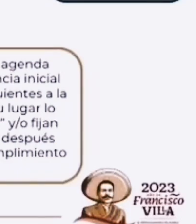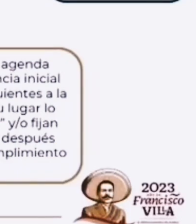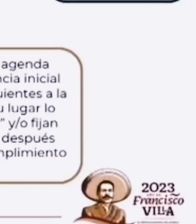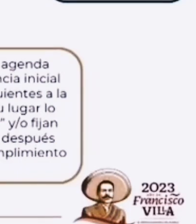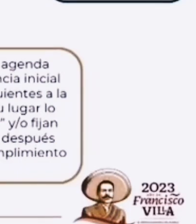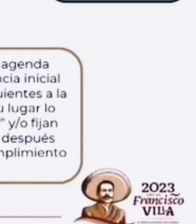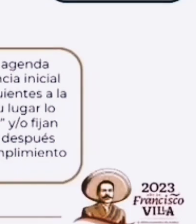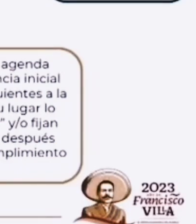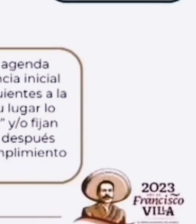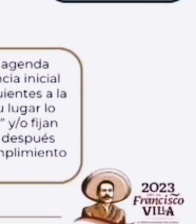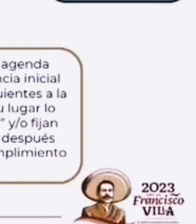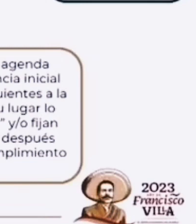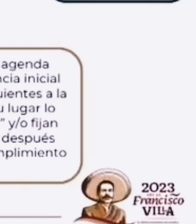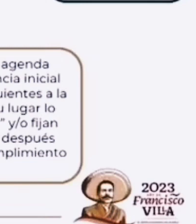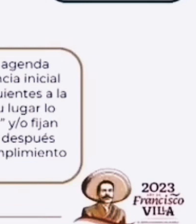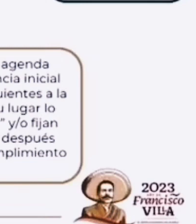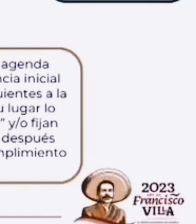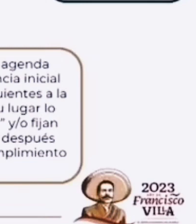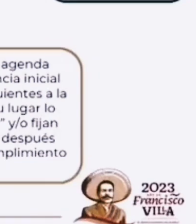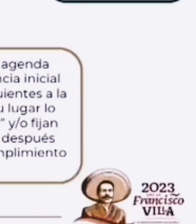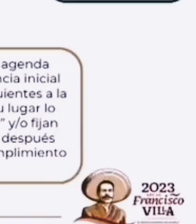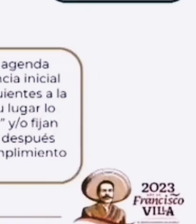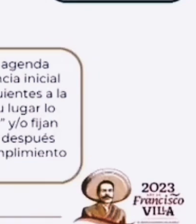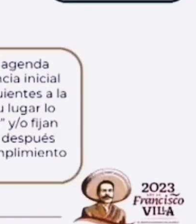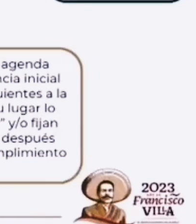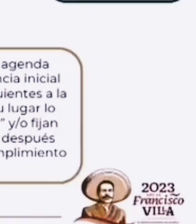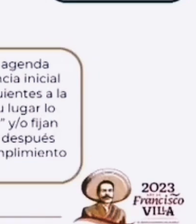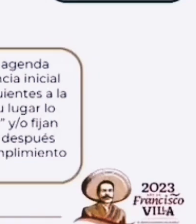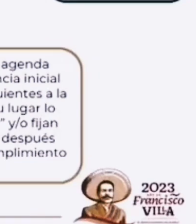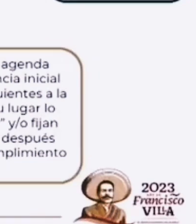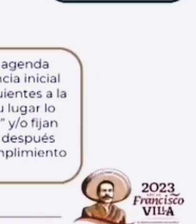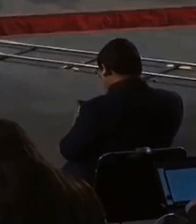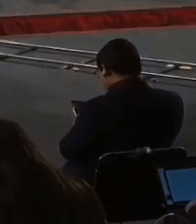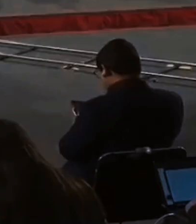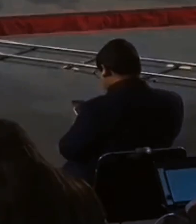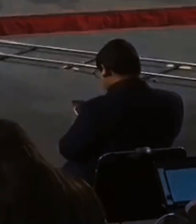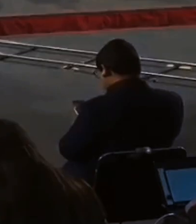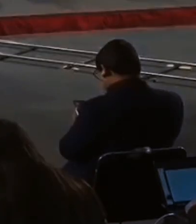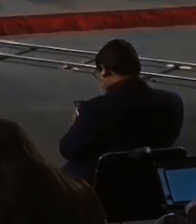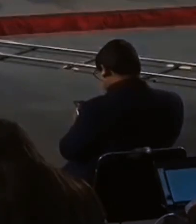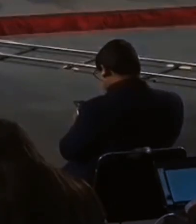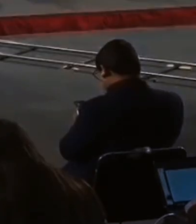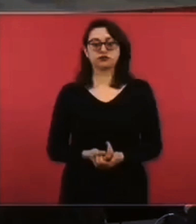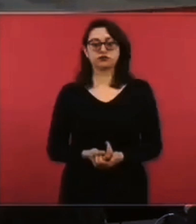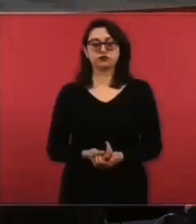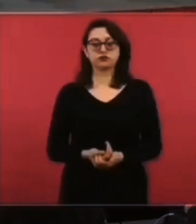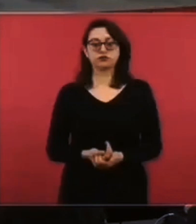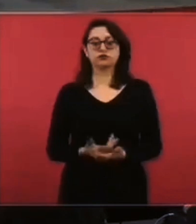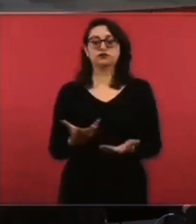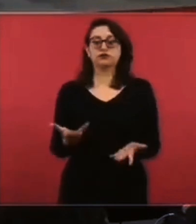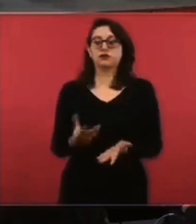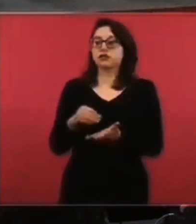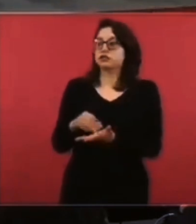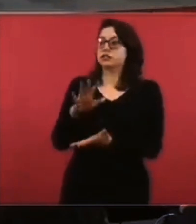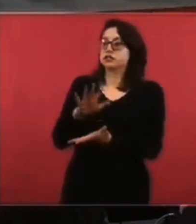fechas ni la hora para la celebración de la audiencia inicial. En ocasiones lo han hecho 18